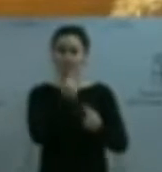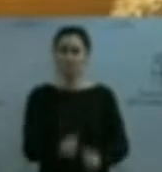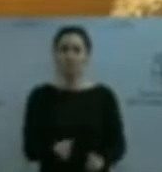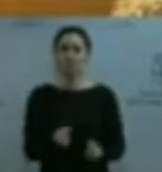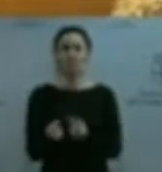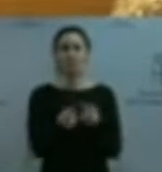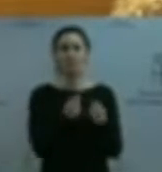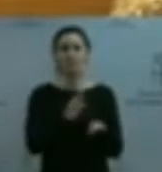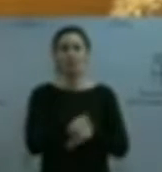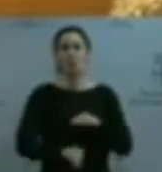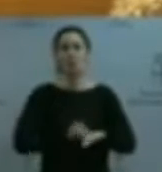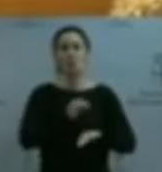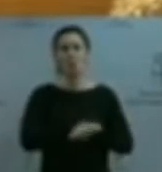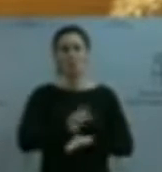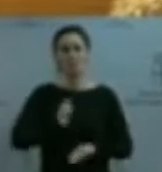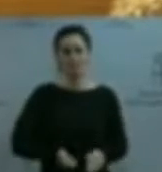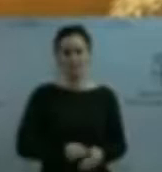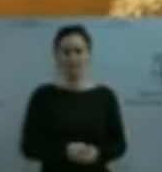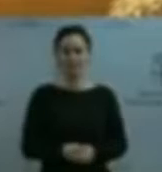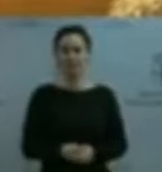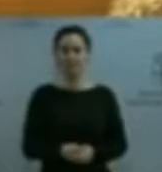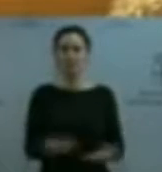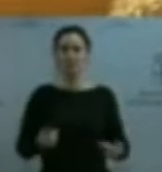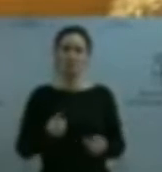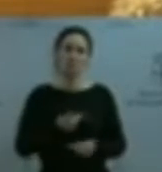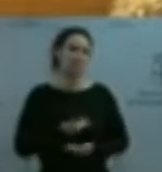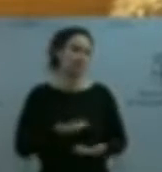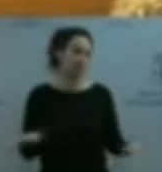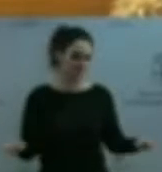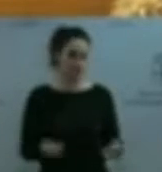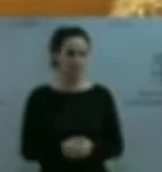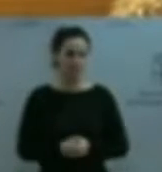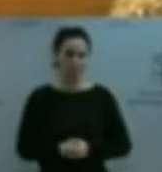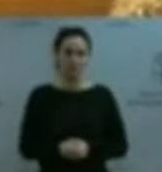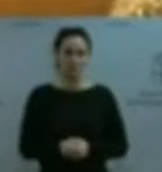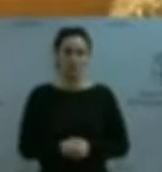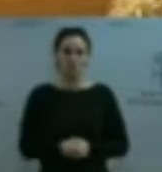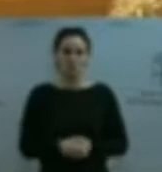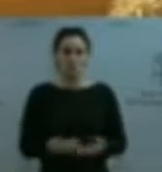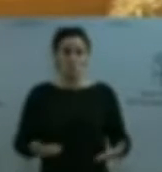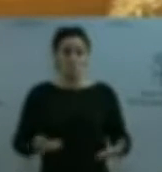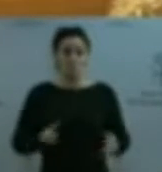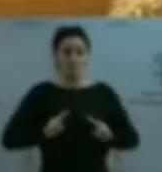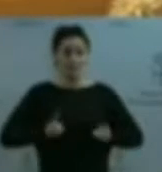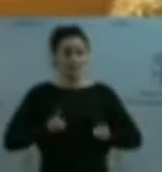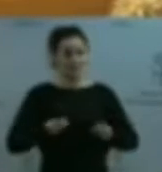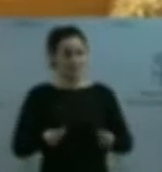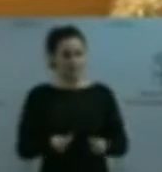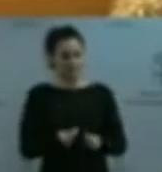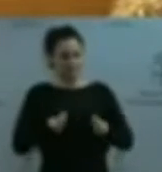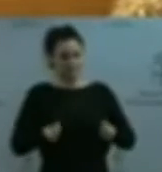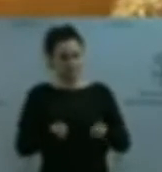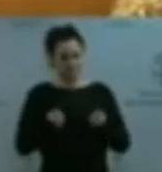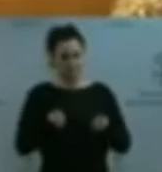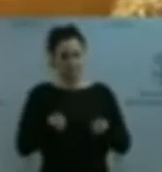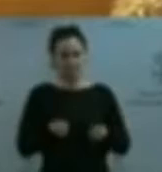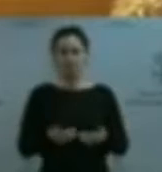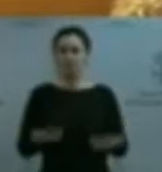le confieso que la contestación me entregó aún más, ¿no? Y entonces, mediante nueva solicitud de información, pedimos